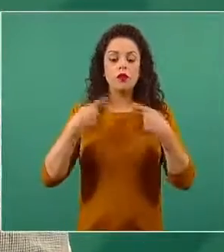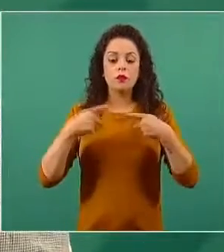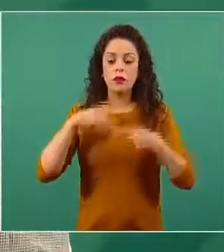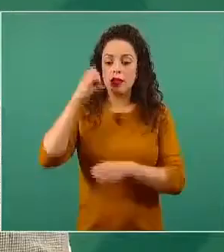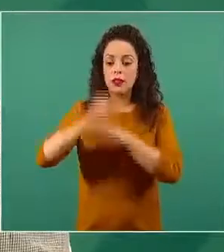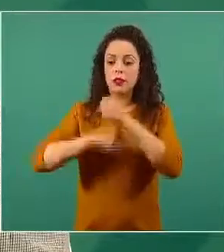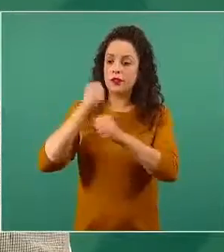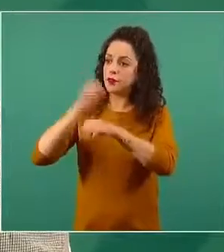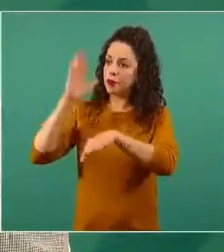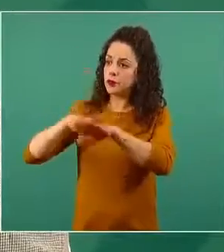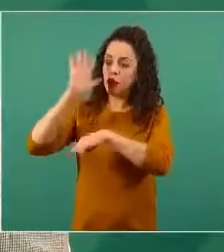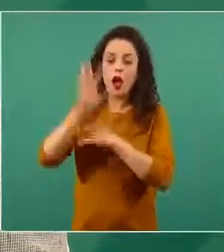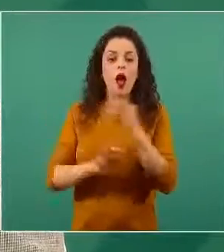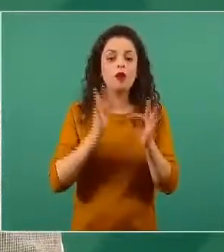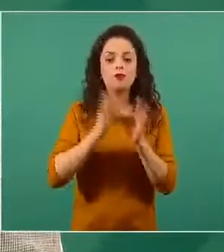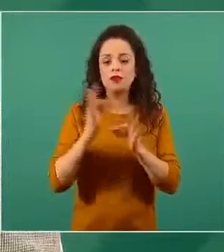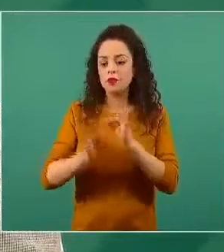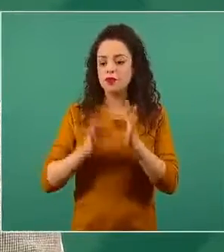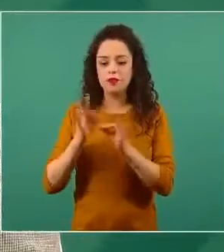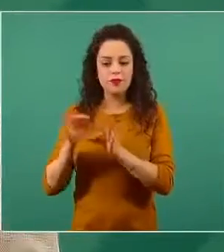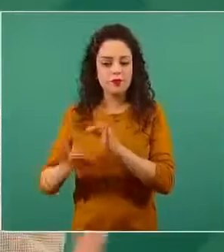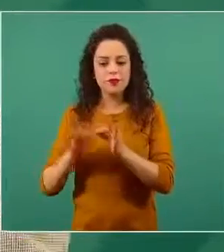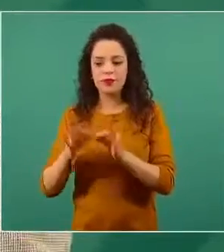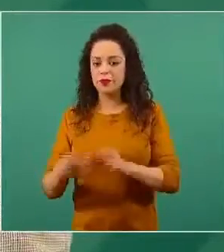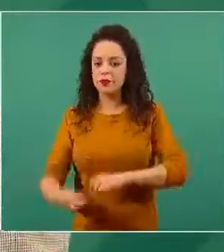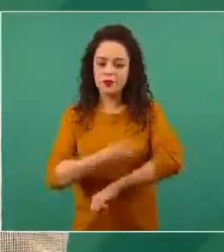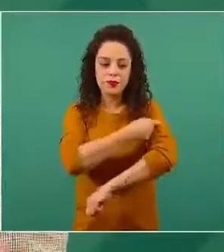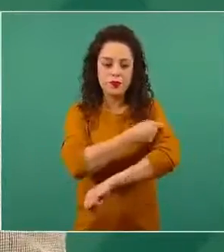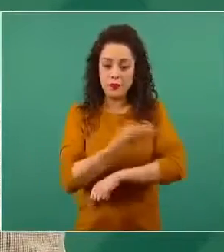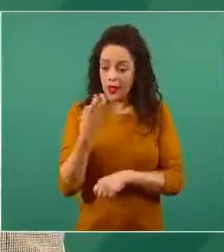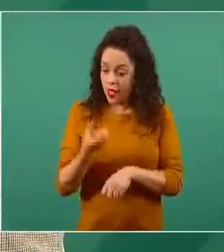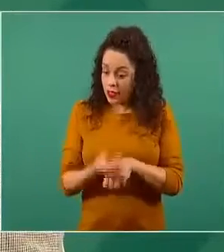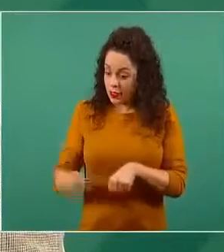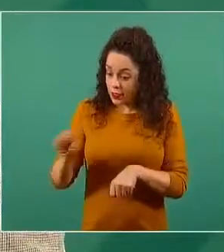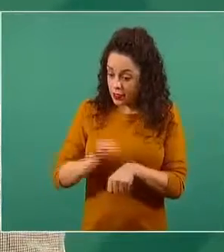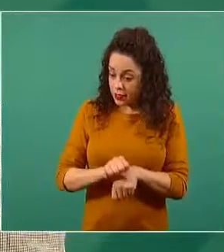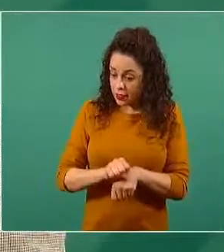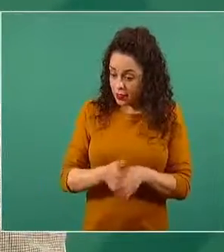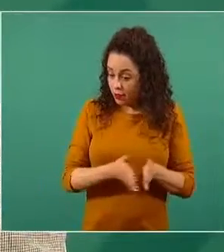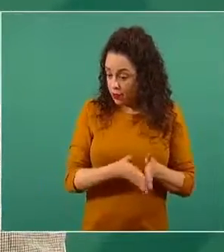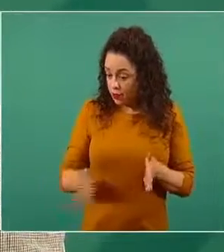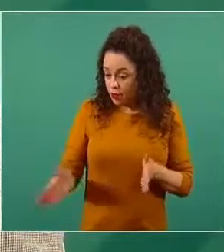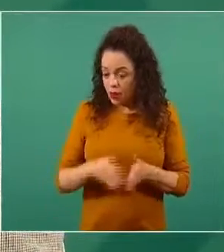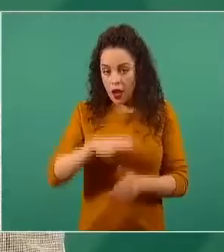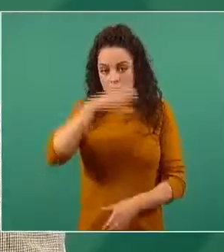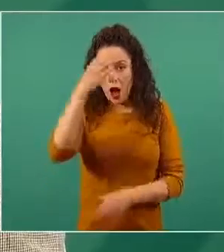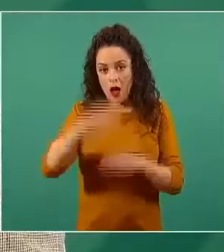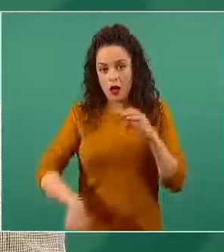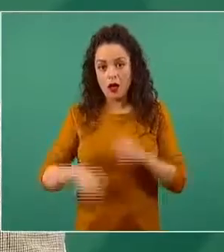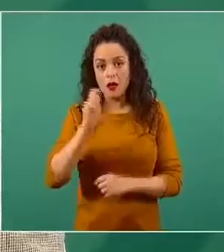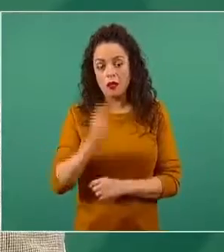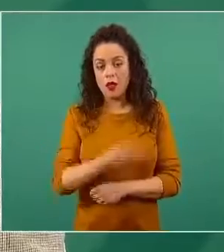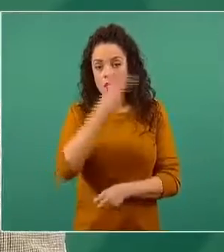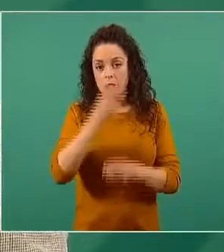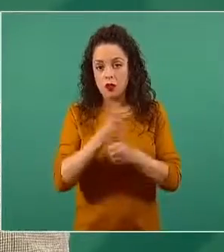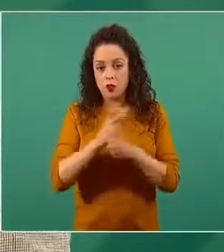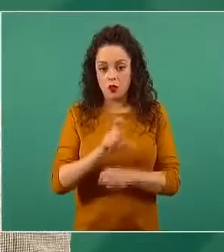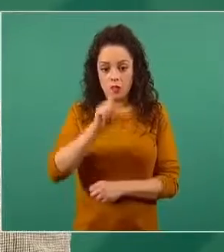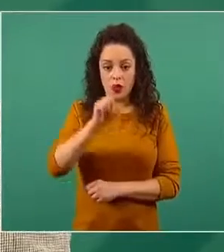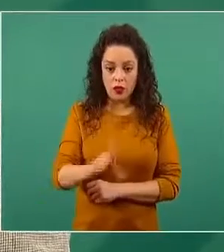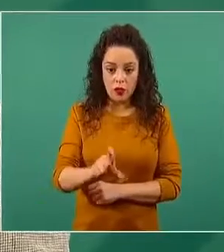el esquema completo. En esta misma semana estaremos terminando las segundas